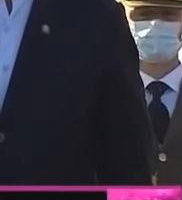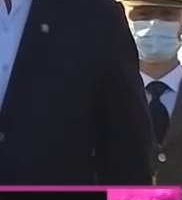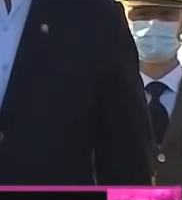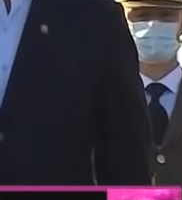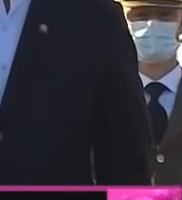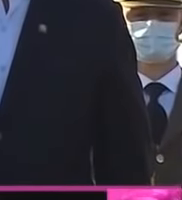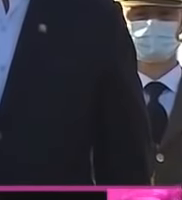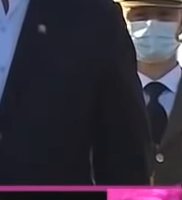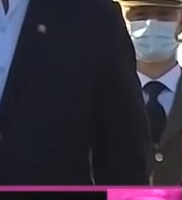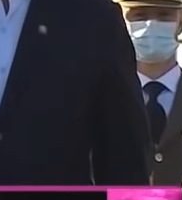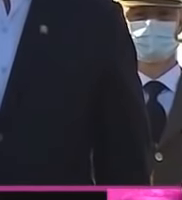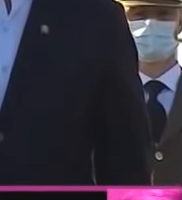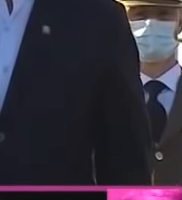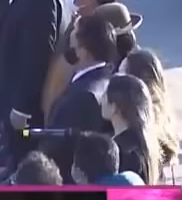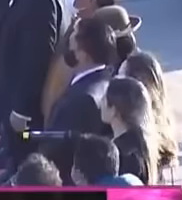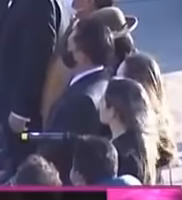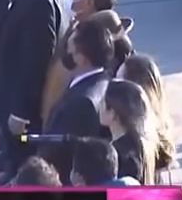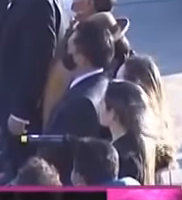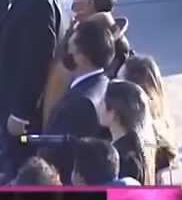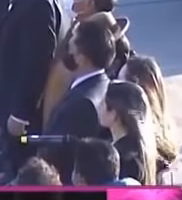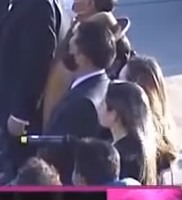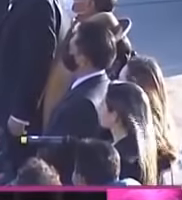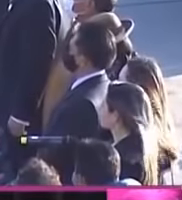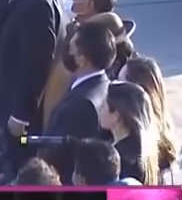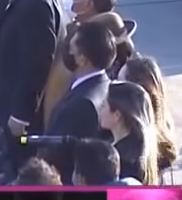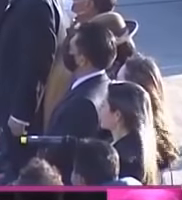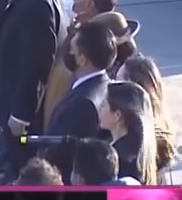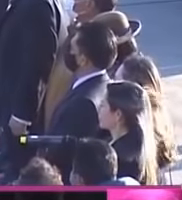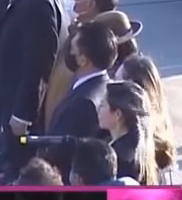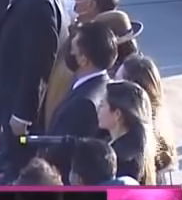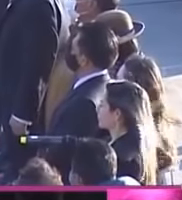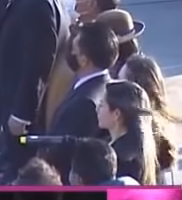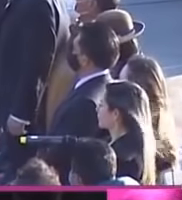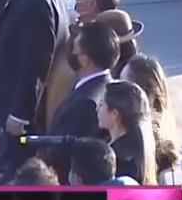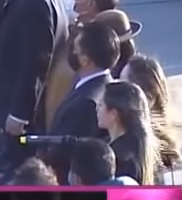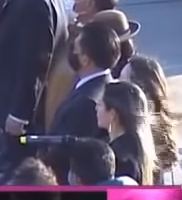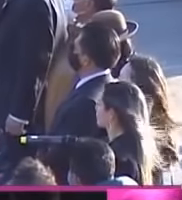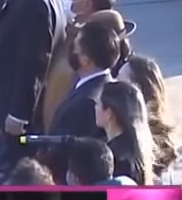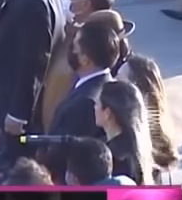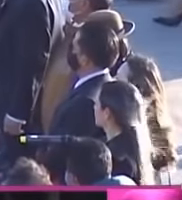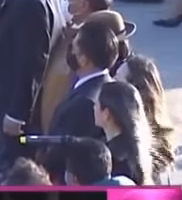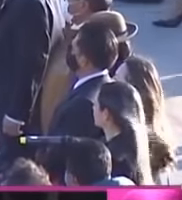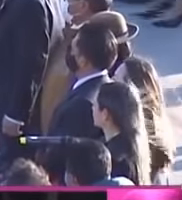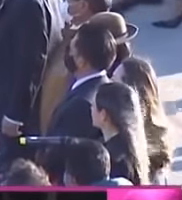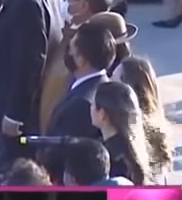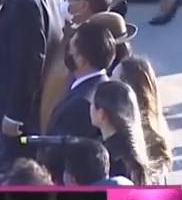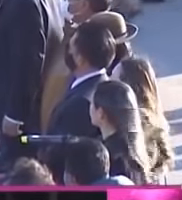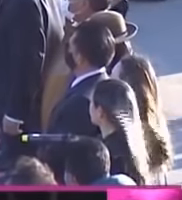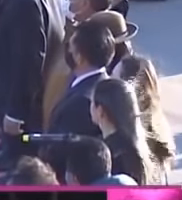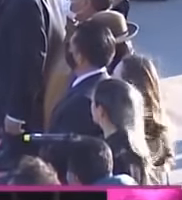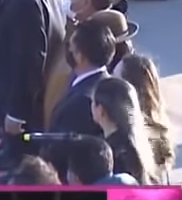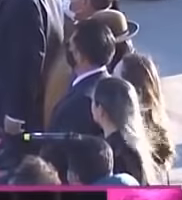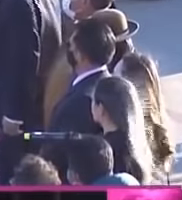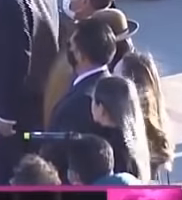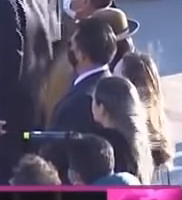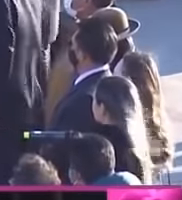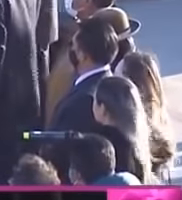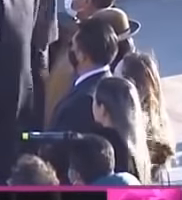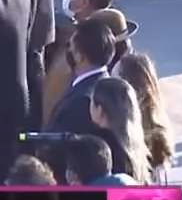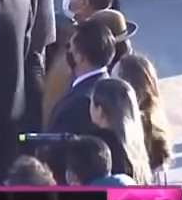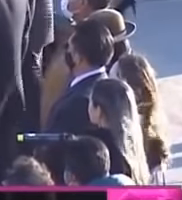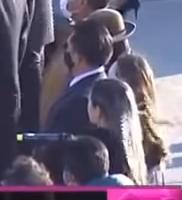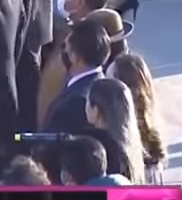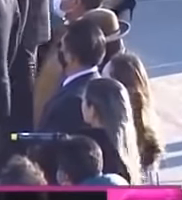En esos momentos, el rey Felipe VI de España, su majestad, va a recibir los más altos honores militares